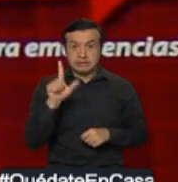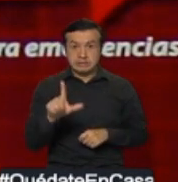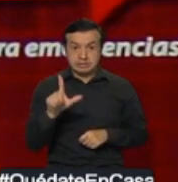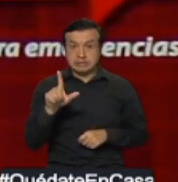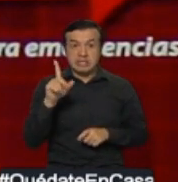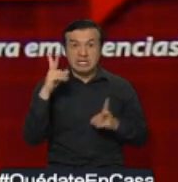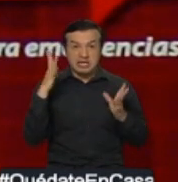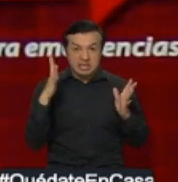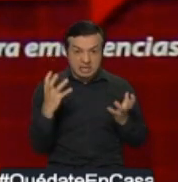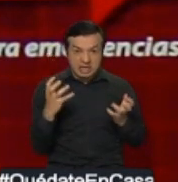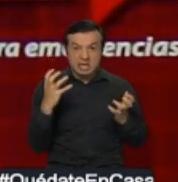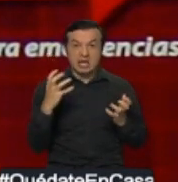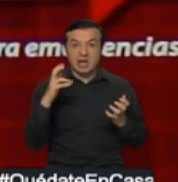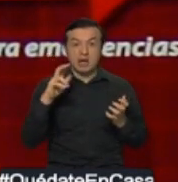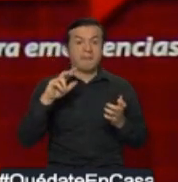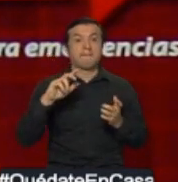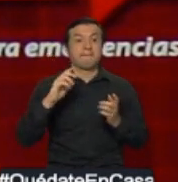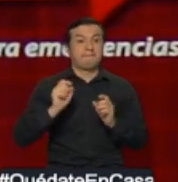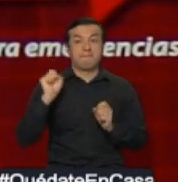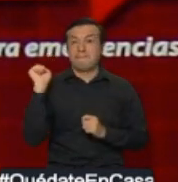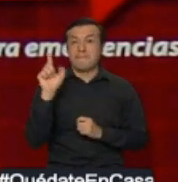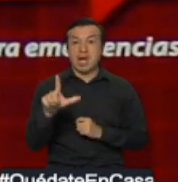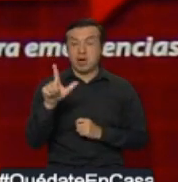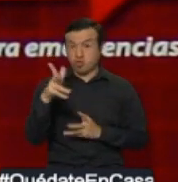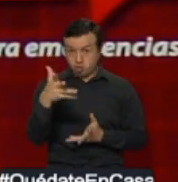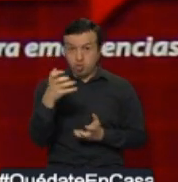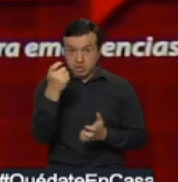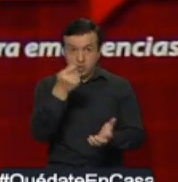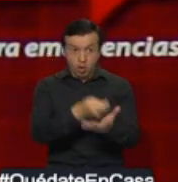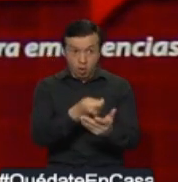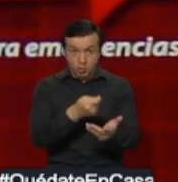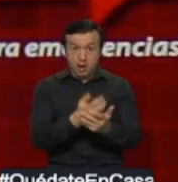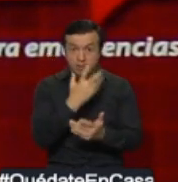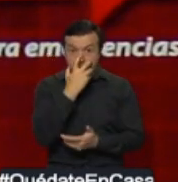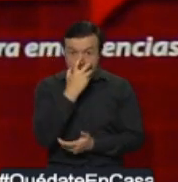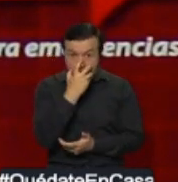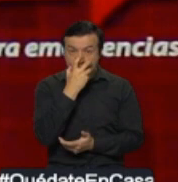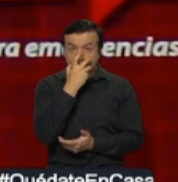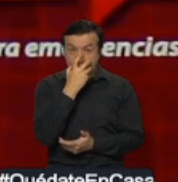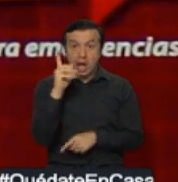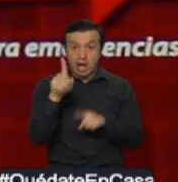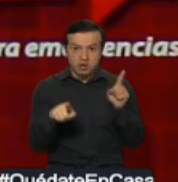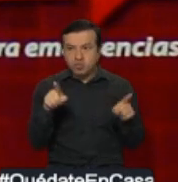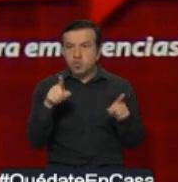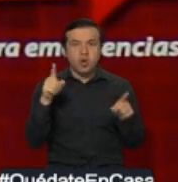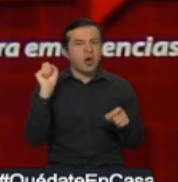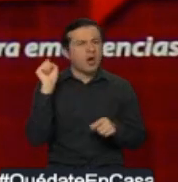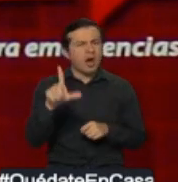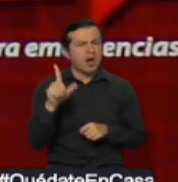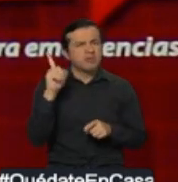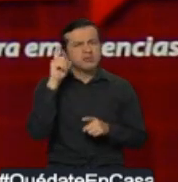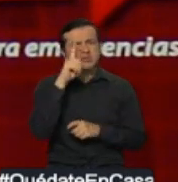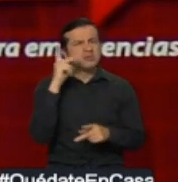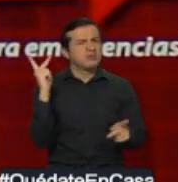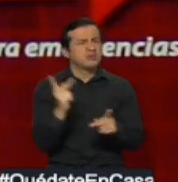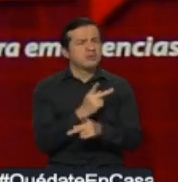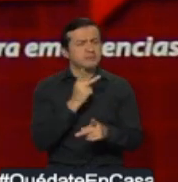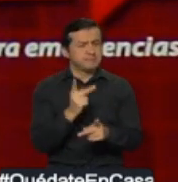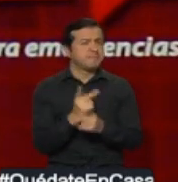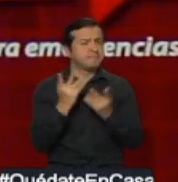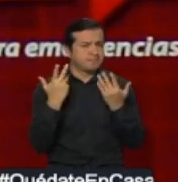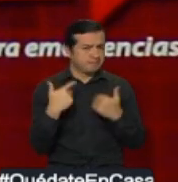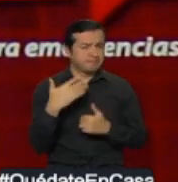cobrar hasta 3 o 4 veces el precio de las válvulas de regulación de ese oxígeno. Entonces, por un lado